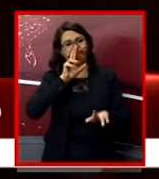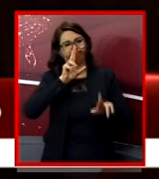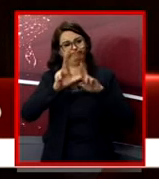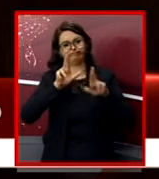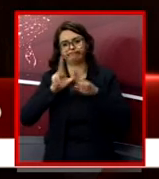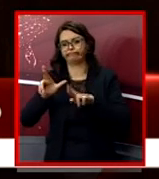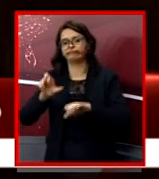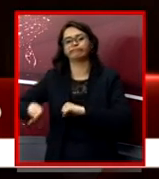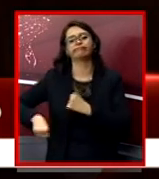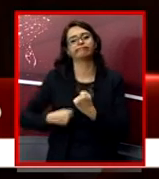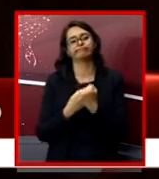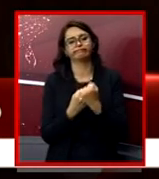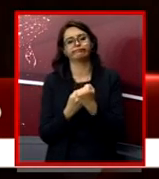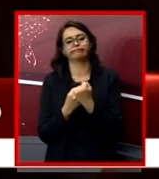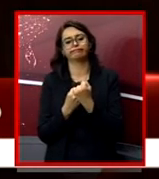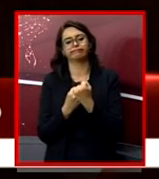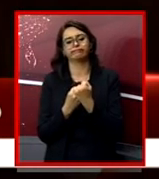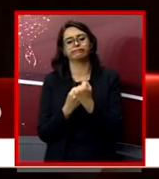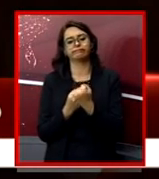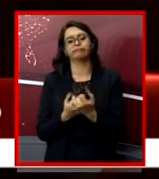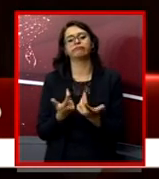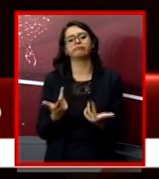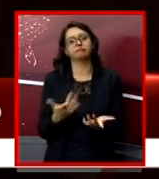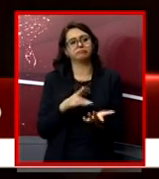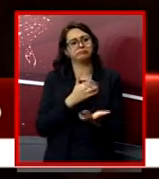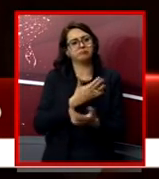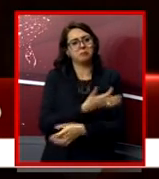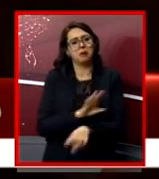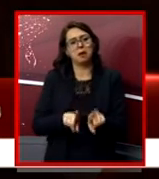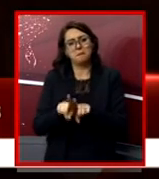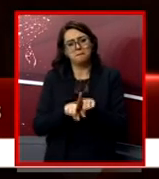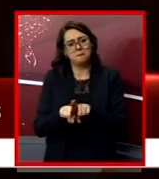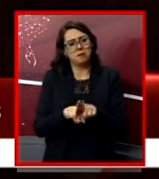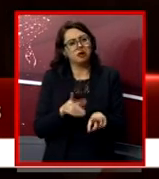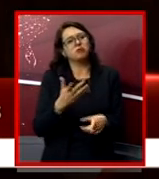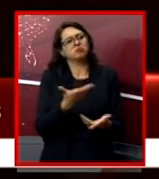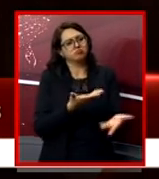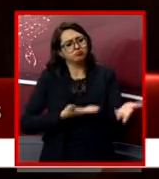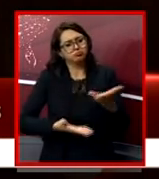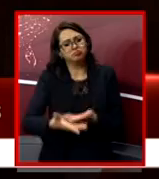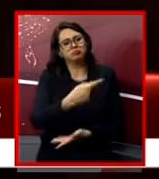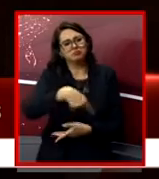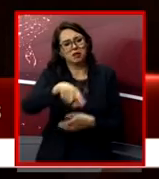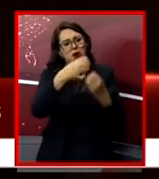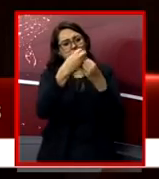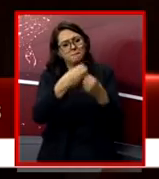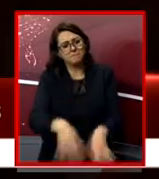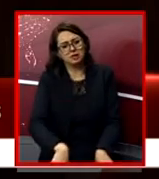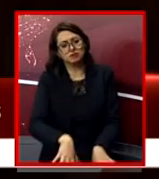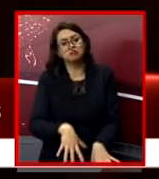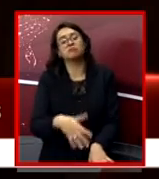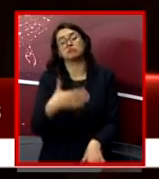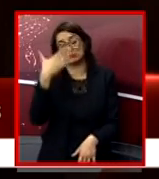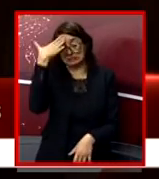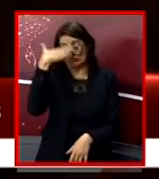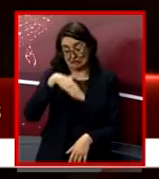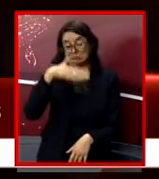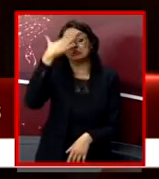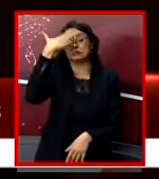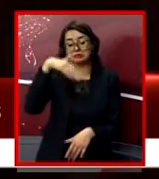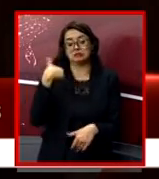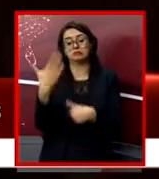y solidaridad fraterna hacia quienes perdieron todo y que ahora saben que nunca, pero